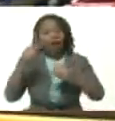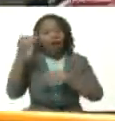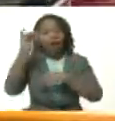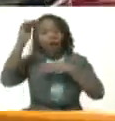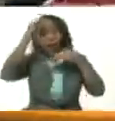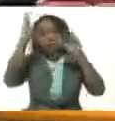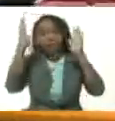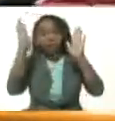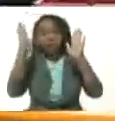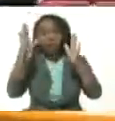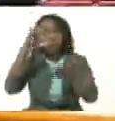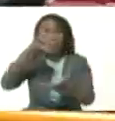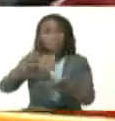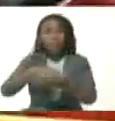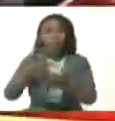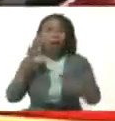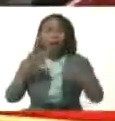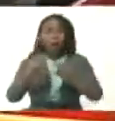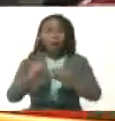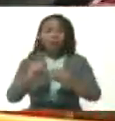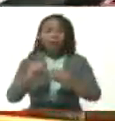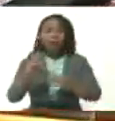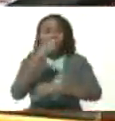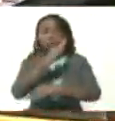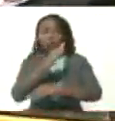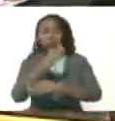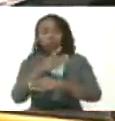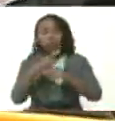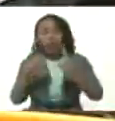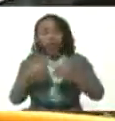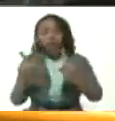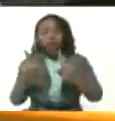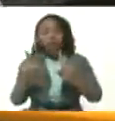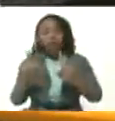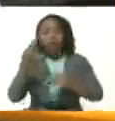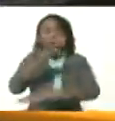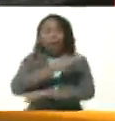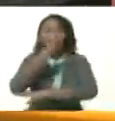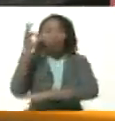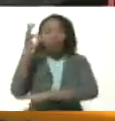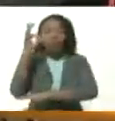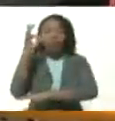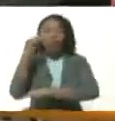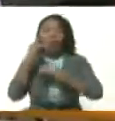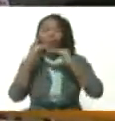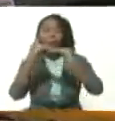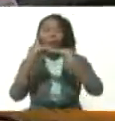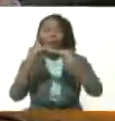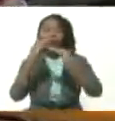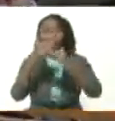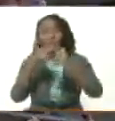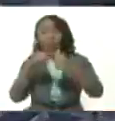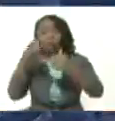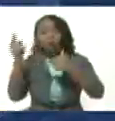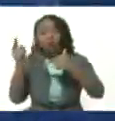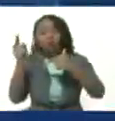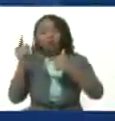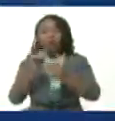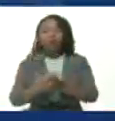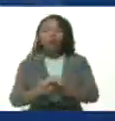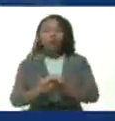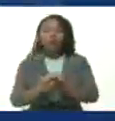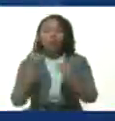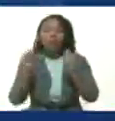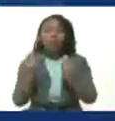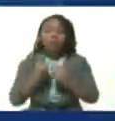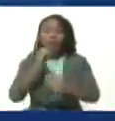atienden región capital y oriente. Correcto, presidente. Y desde Barquisimeto, Los Llanos y Occidente. Y Los Andes. Todos Los Andes,